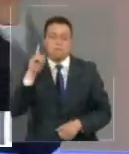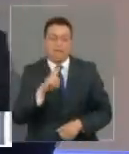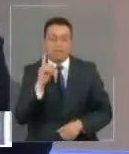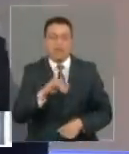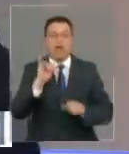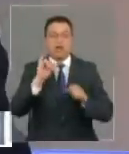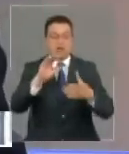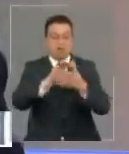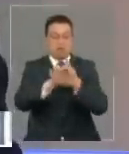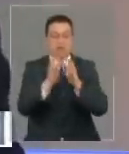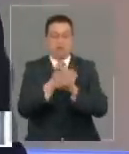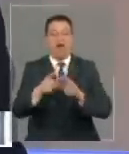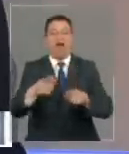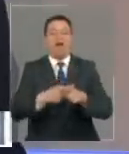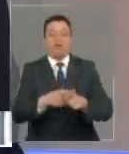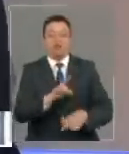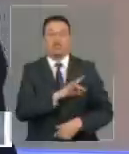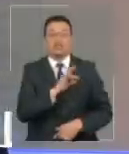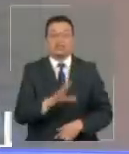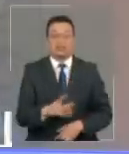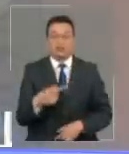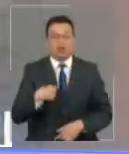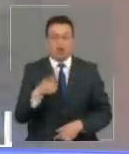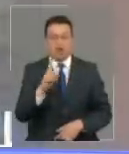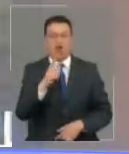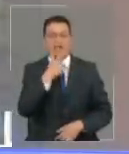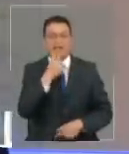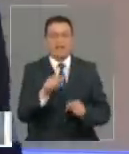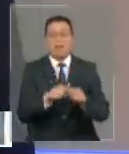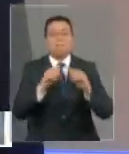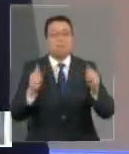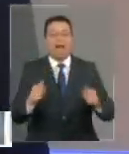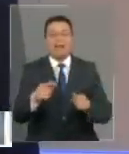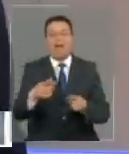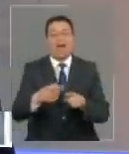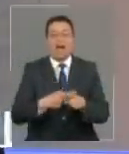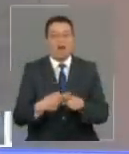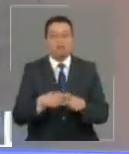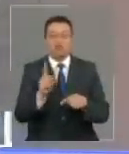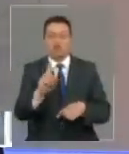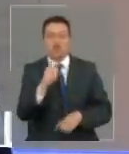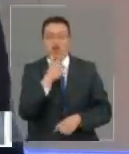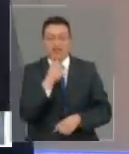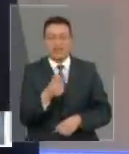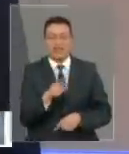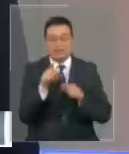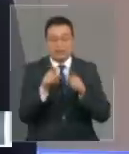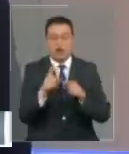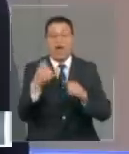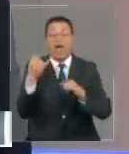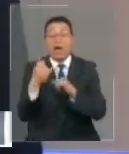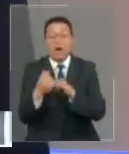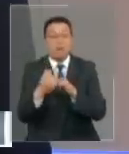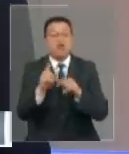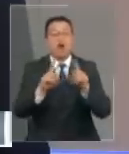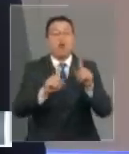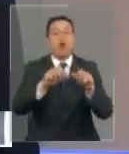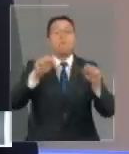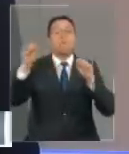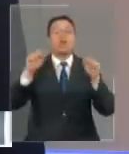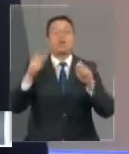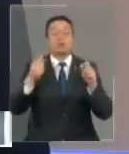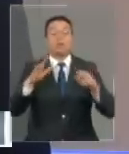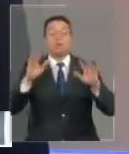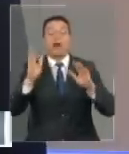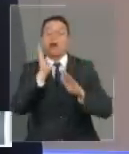y que se han coludido para abusar de los chilenos. Nosotros ya no queremos más abuso. Los chilenos no quieren más abuso, ni quieren que los amigos de algunos políticos se queden